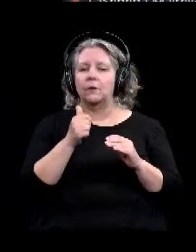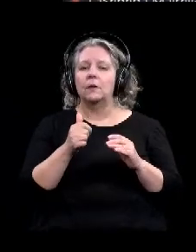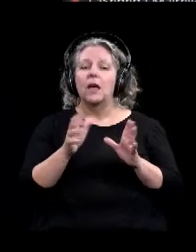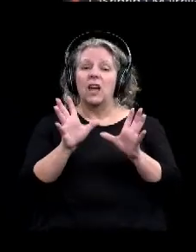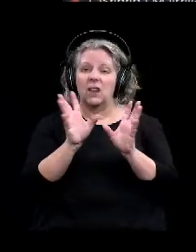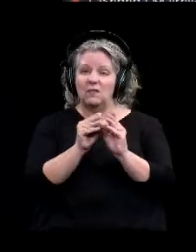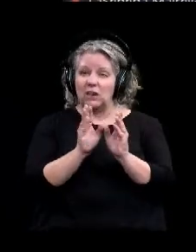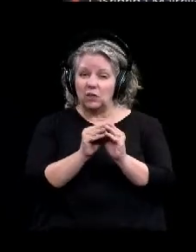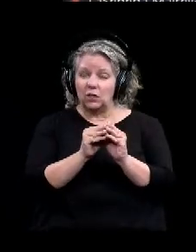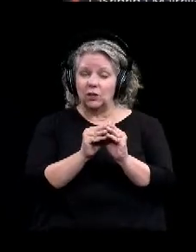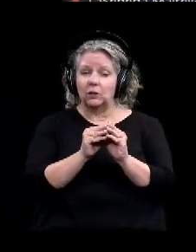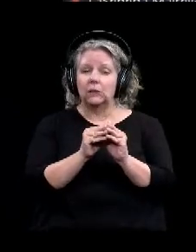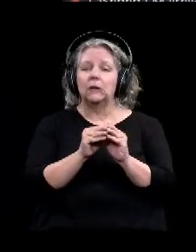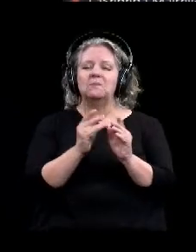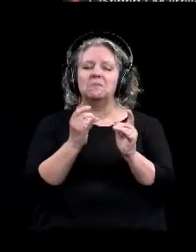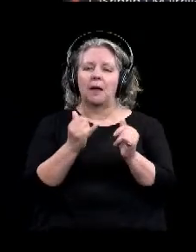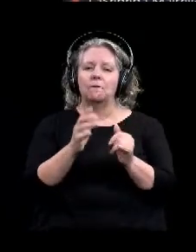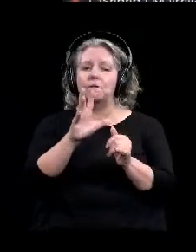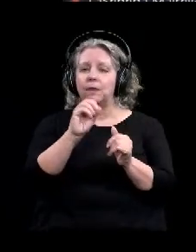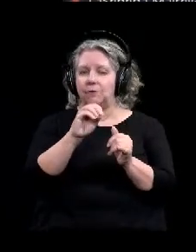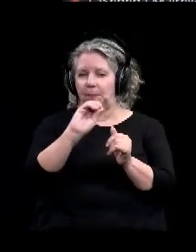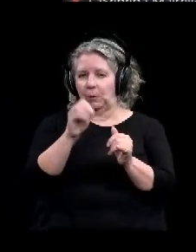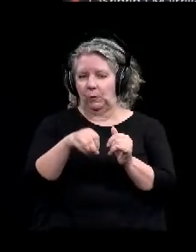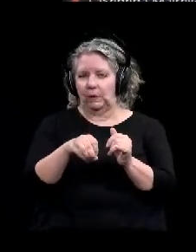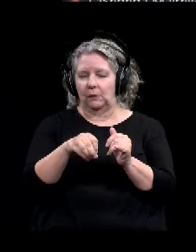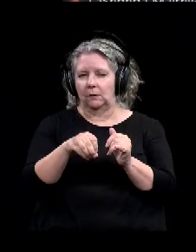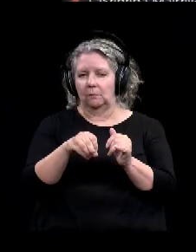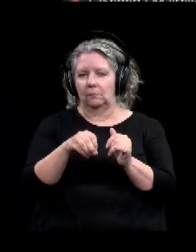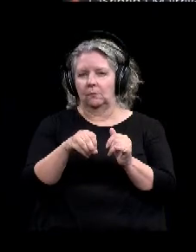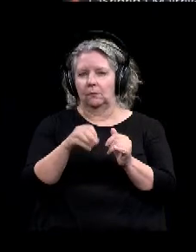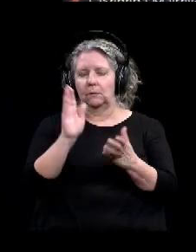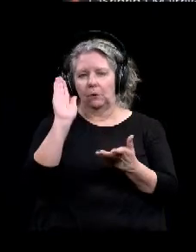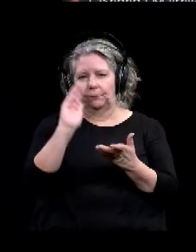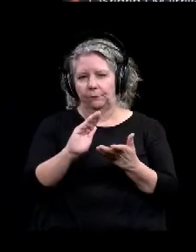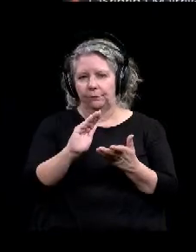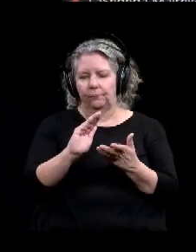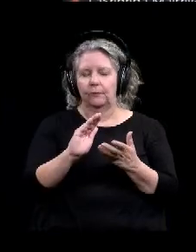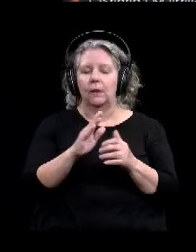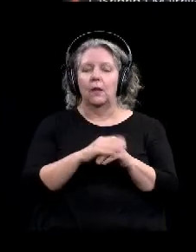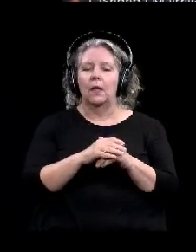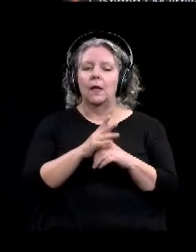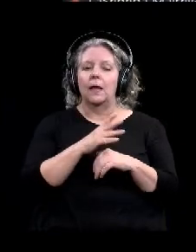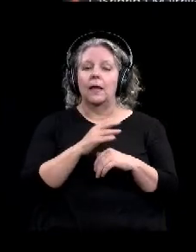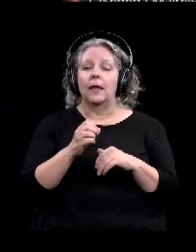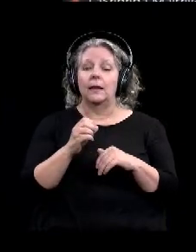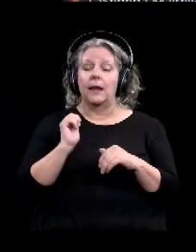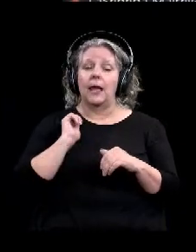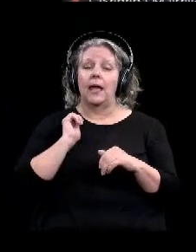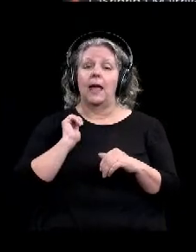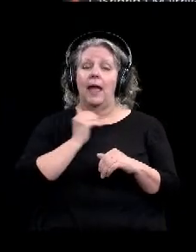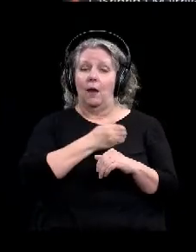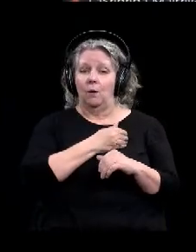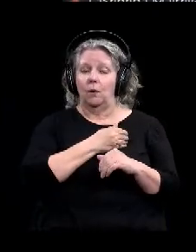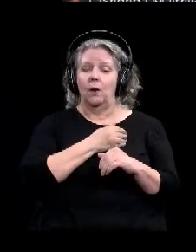y juntas se están acoplando 50% hoy y aquí en los